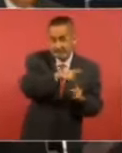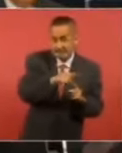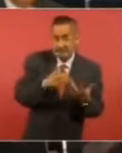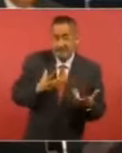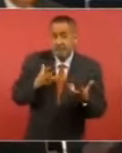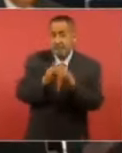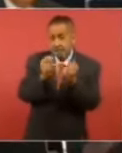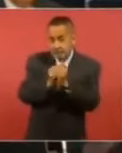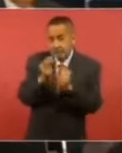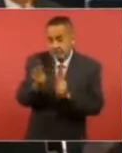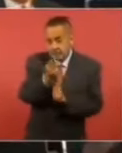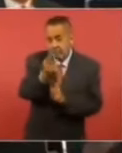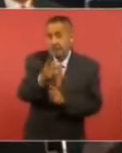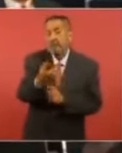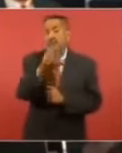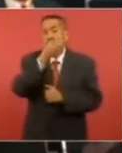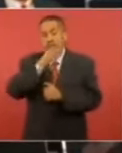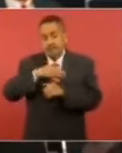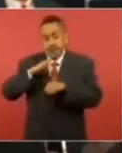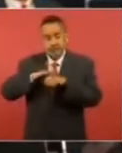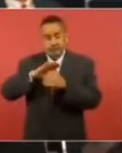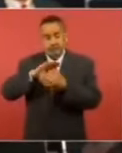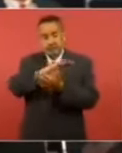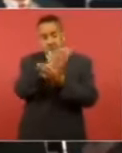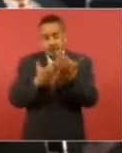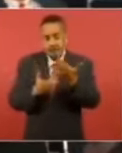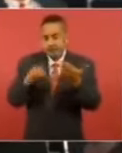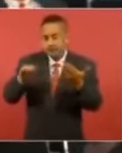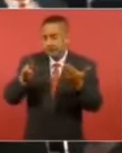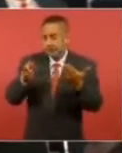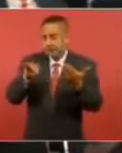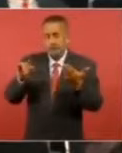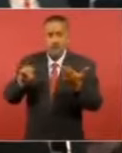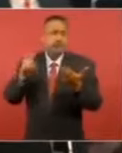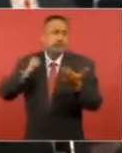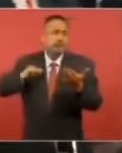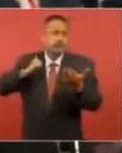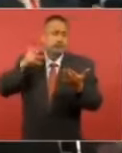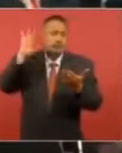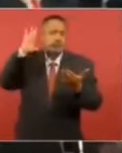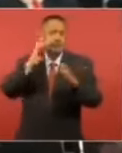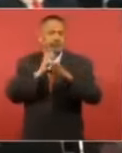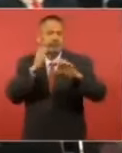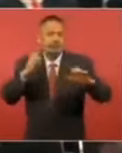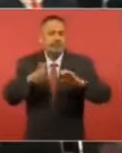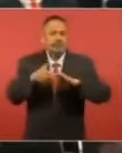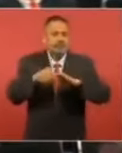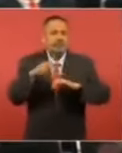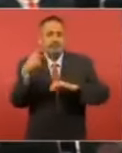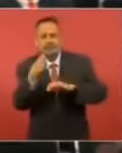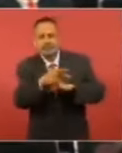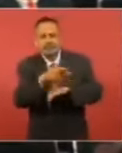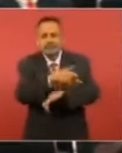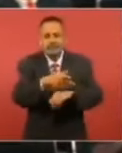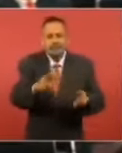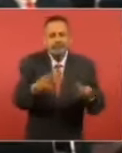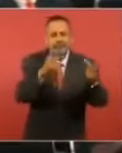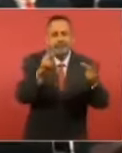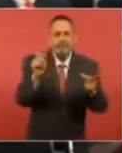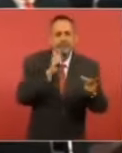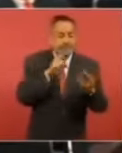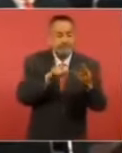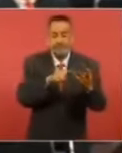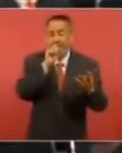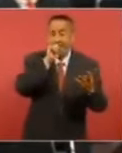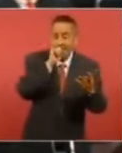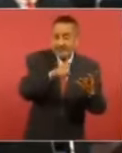pasado, al combativo con la cabeza rota y la camisa ensangrentada que tomaba pozos petroleros en Tabasco y los medios daban cuenta de